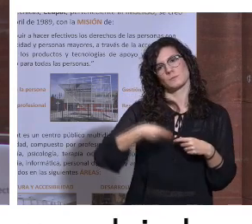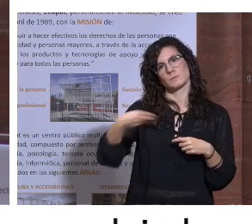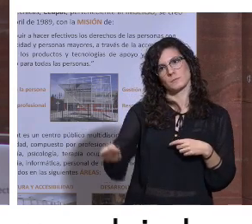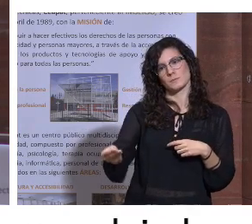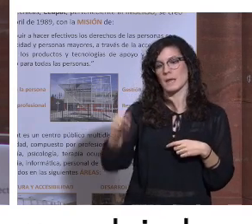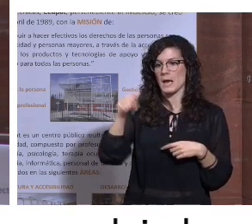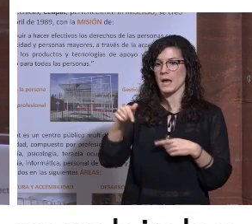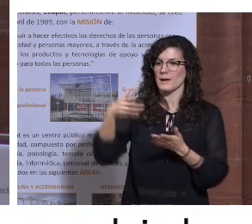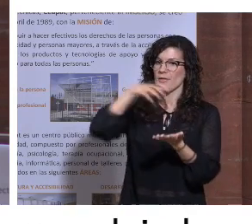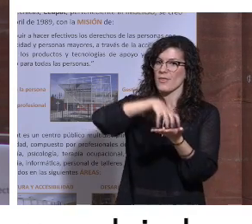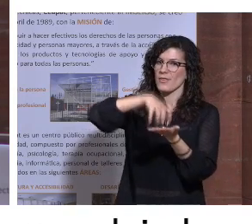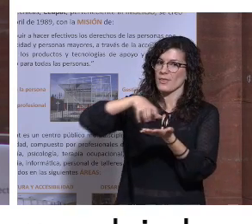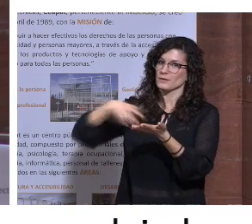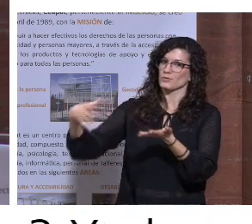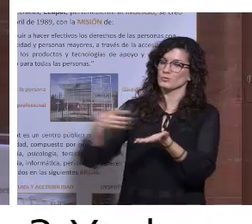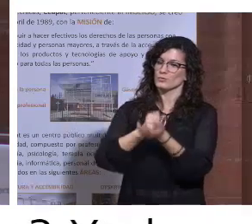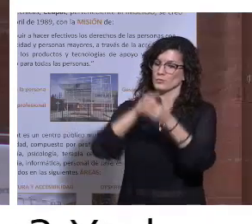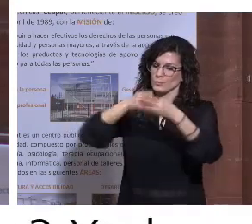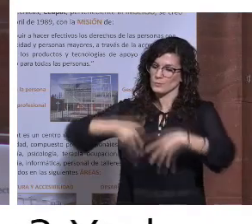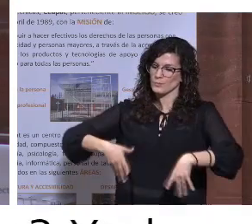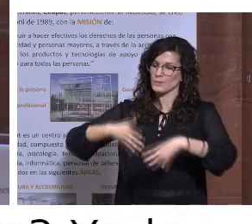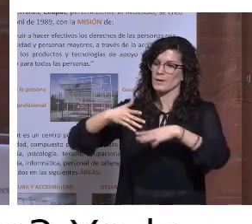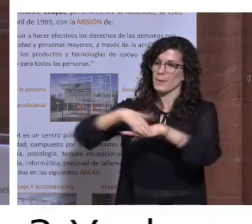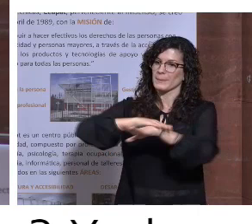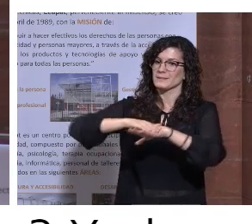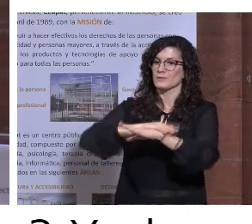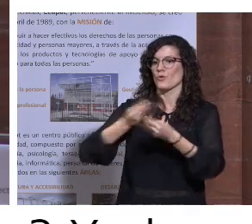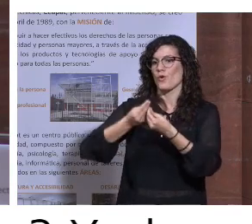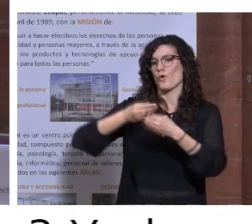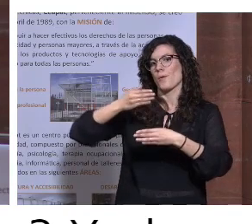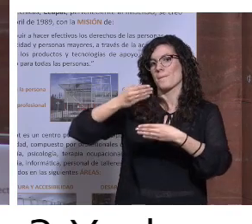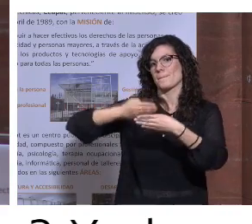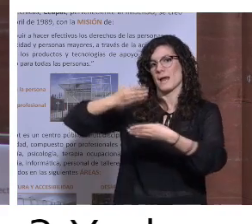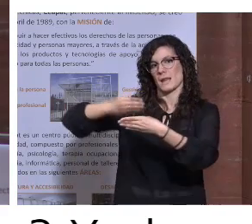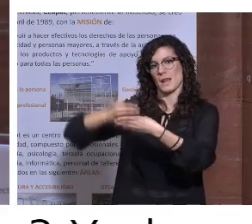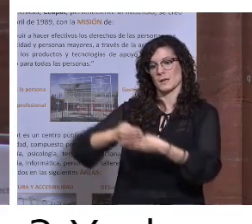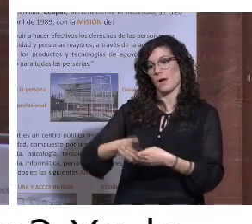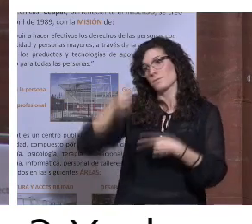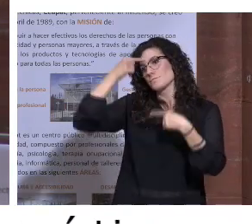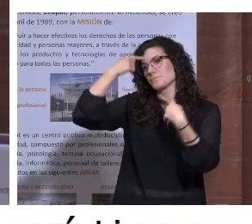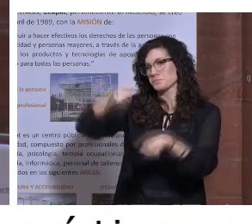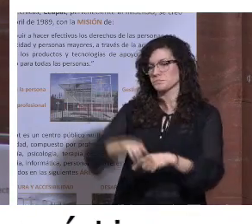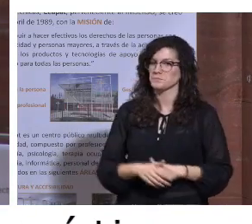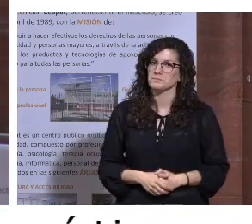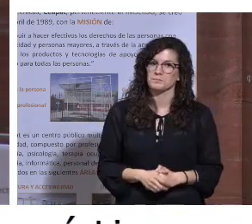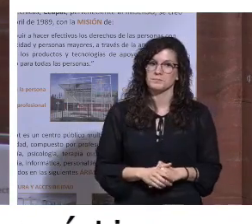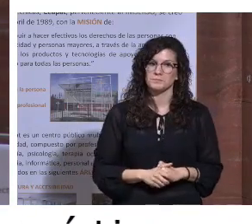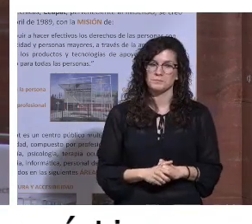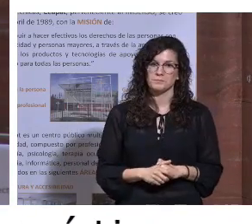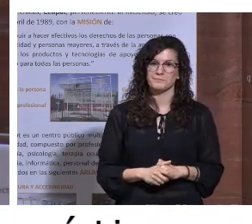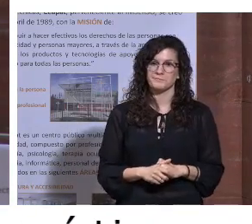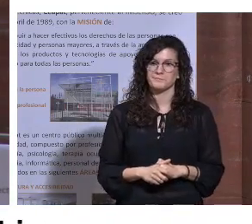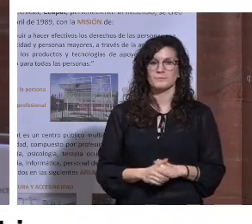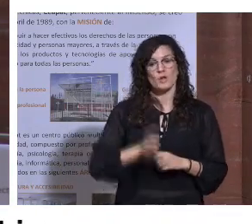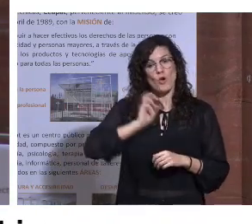tienes todos los centros que dependen de tu ministerio que tienen barreras arquitectónicas. Tú verás lo que haces. Que